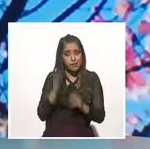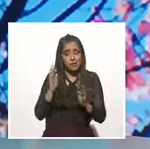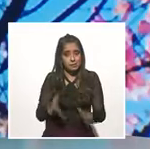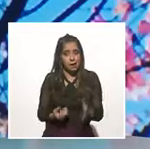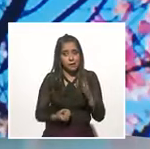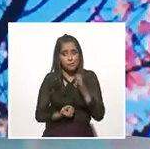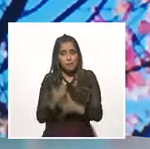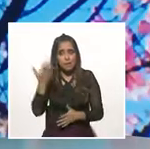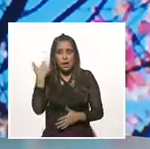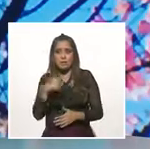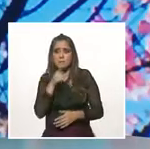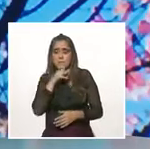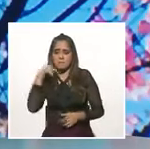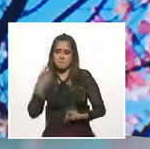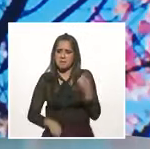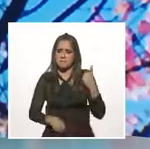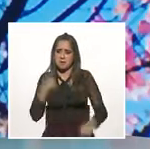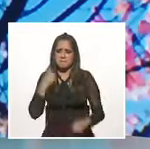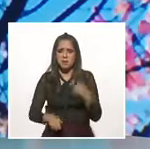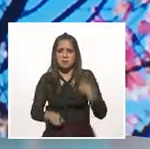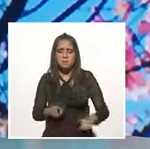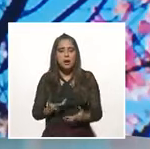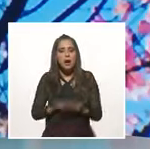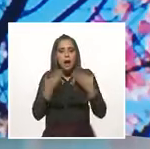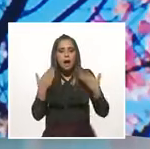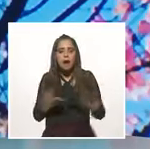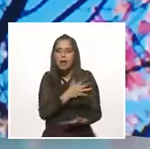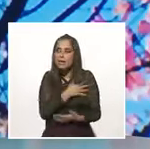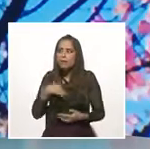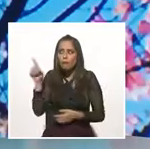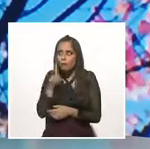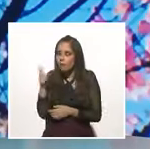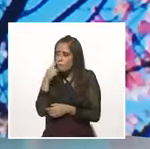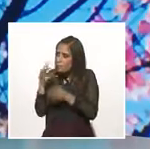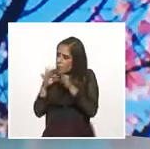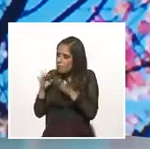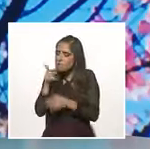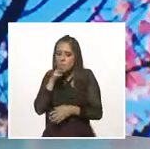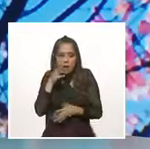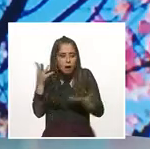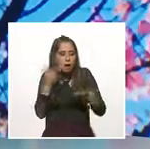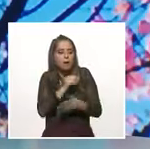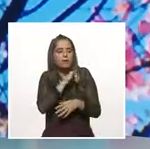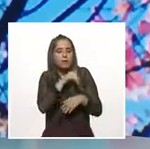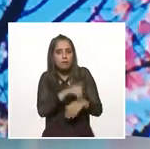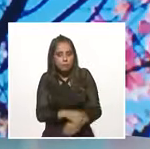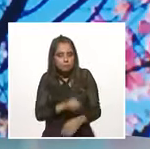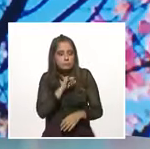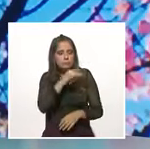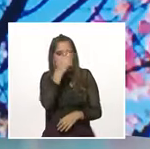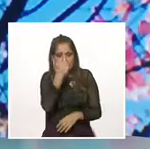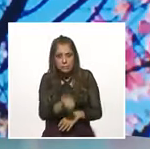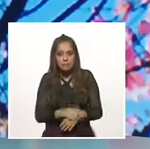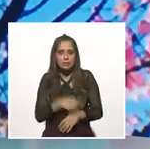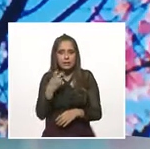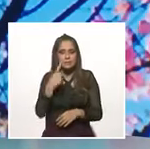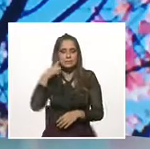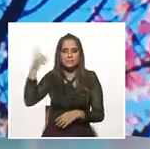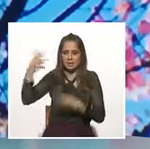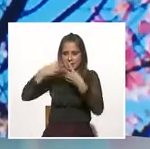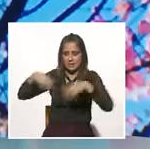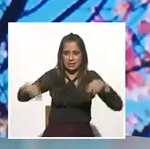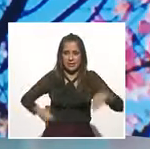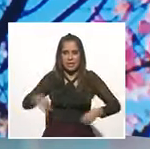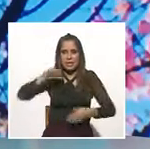ver ustedes lo hermoso que está ambientada en esta época revolucionaria? Es decir, los muebles, toda la escenografía. Es el aula magna del